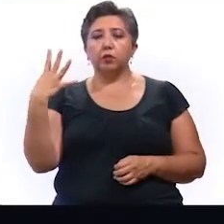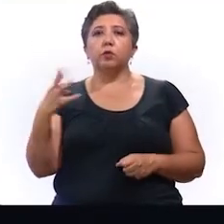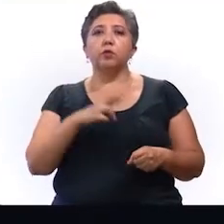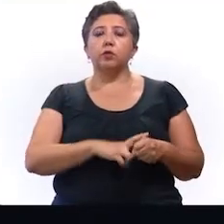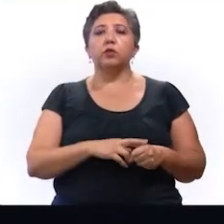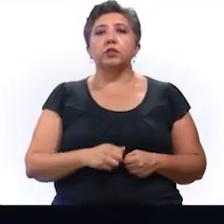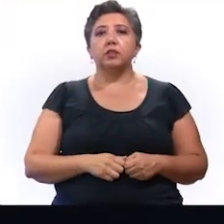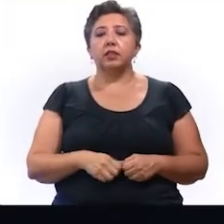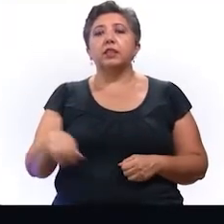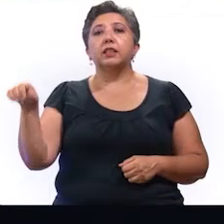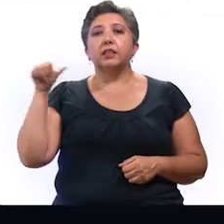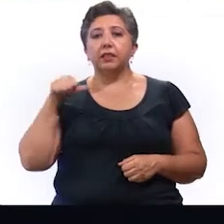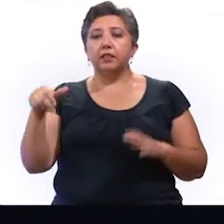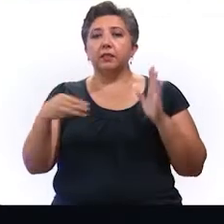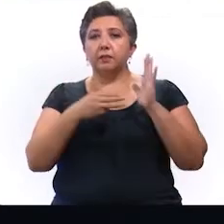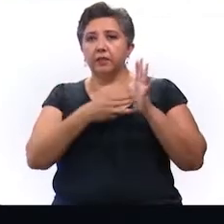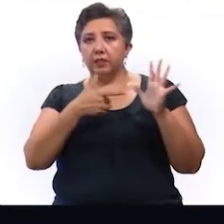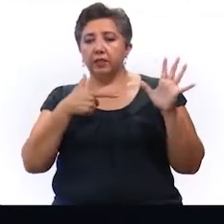10.934 en la zona sur,